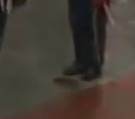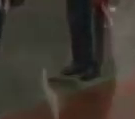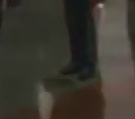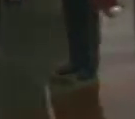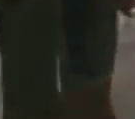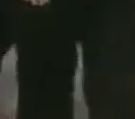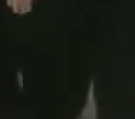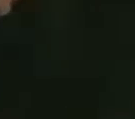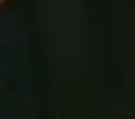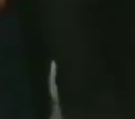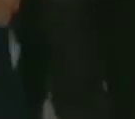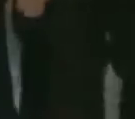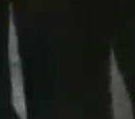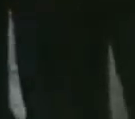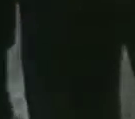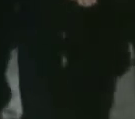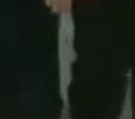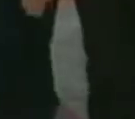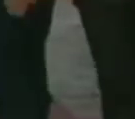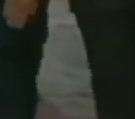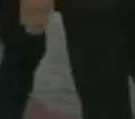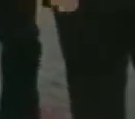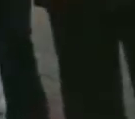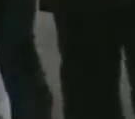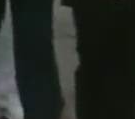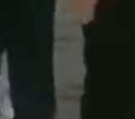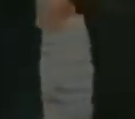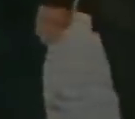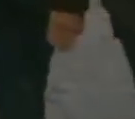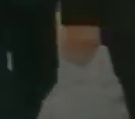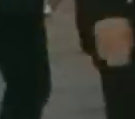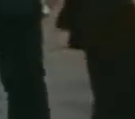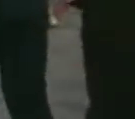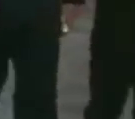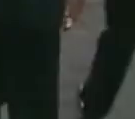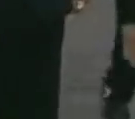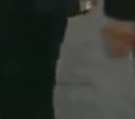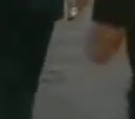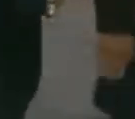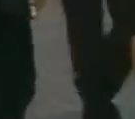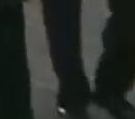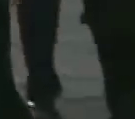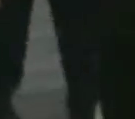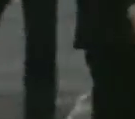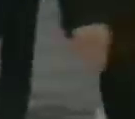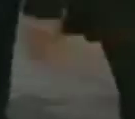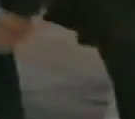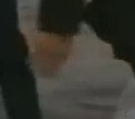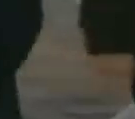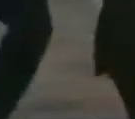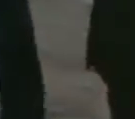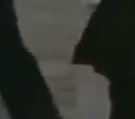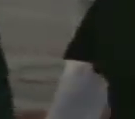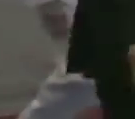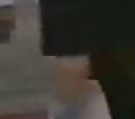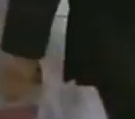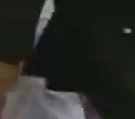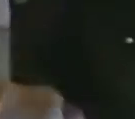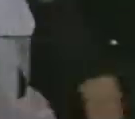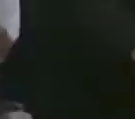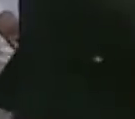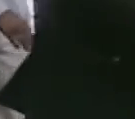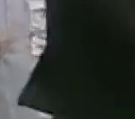Venezuela, siempre será la paz. Y la Fuerza Armada Nacional Bolivariana es garante de alcanzarla. Nosotros despedimos esta transmisión